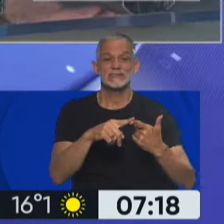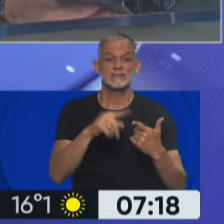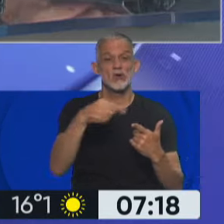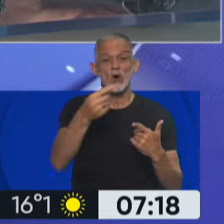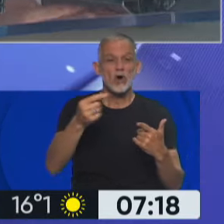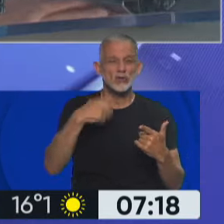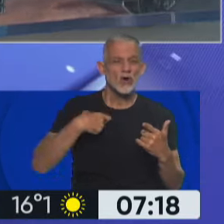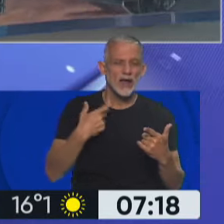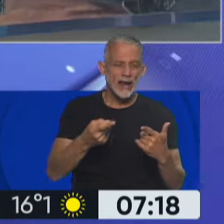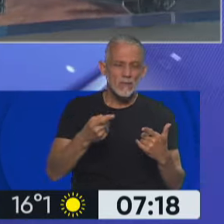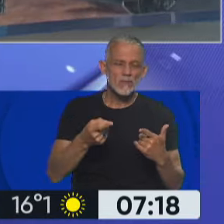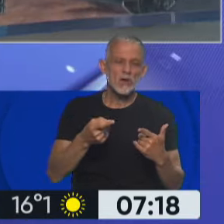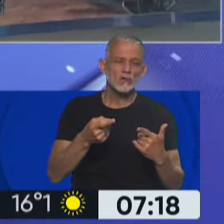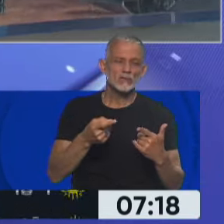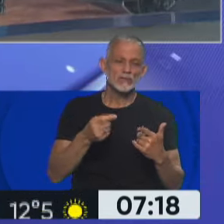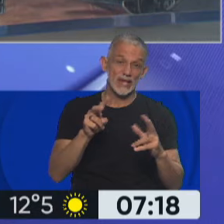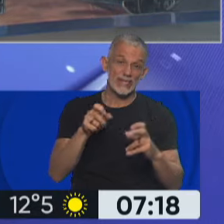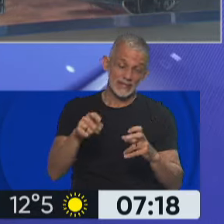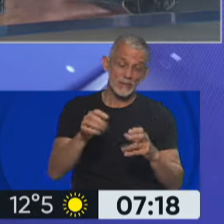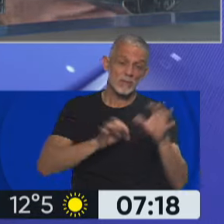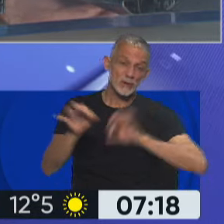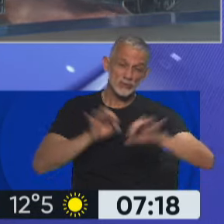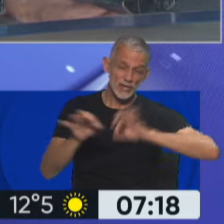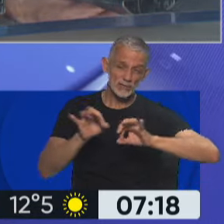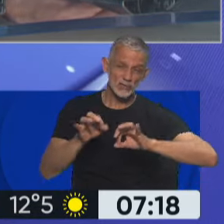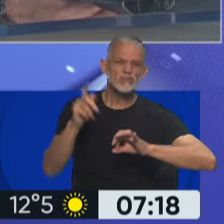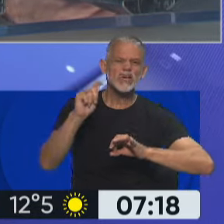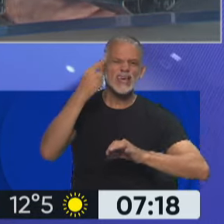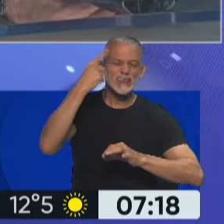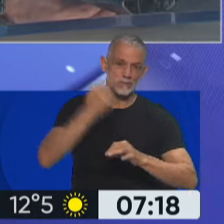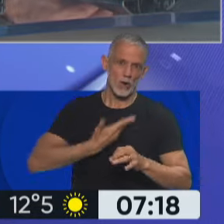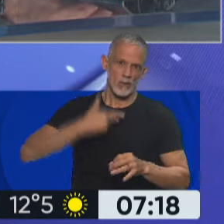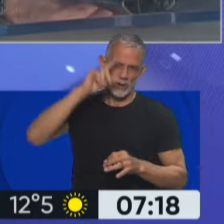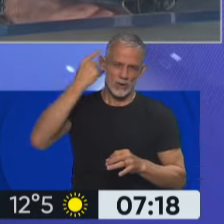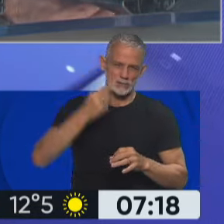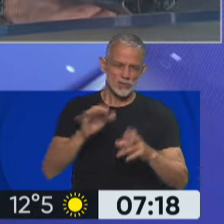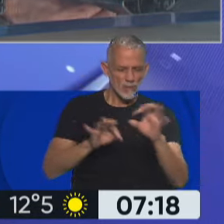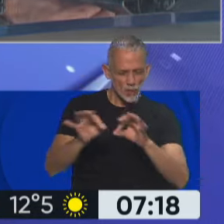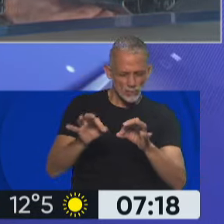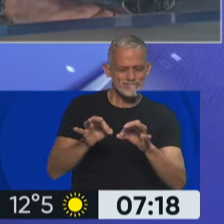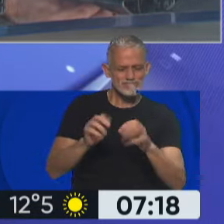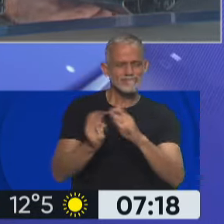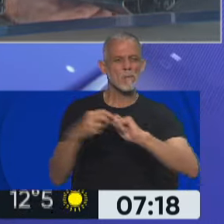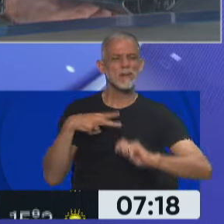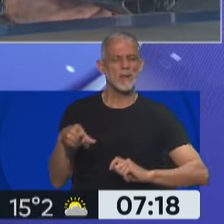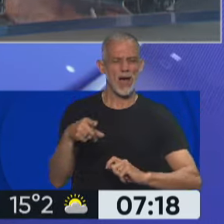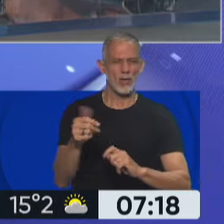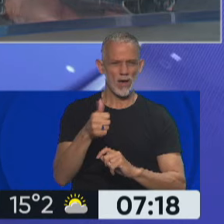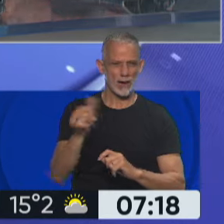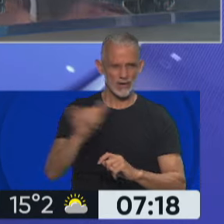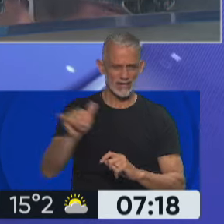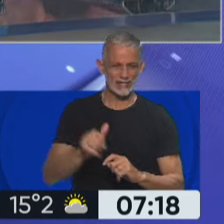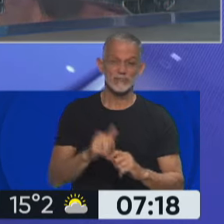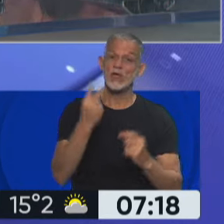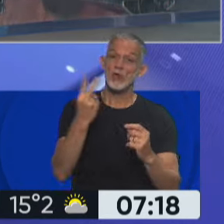argentinas respecto a lo que es el proyecto que está impulsando el gobierno Nacional de privatización es un proyecto